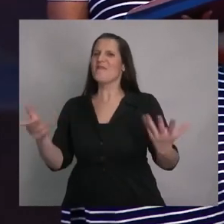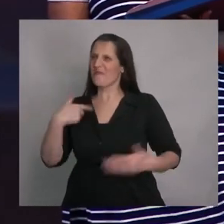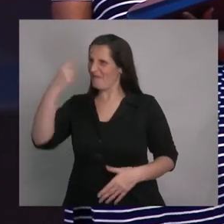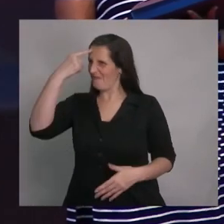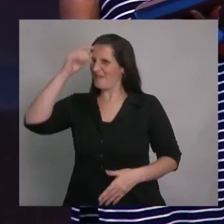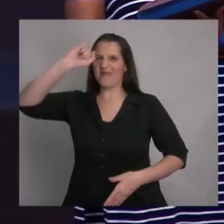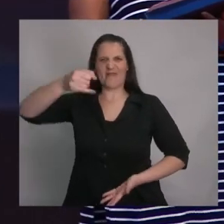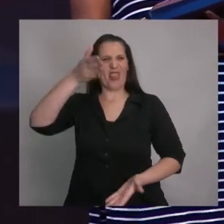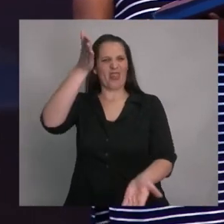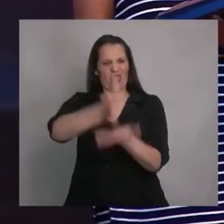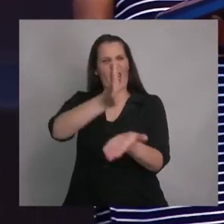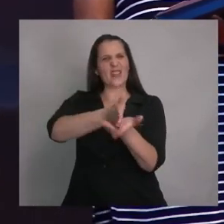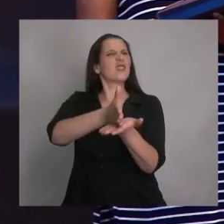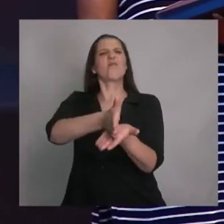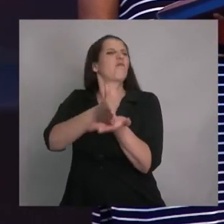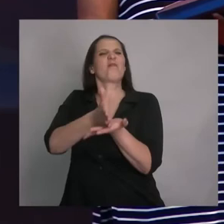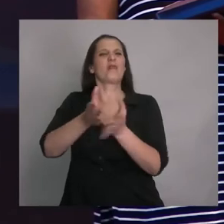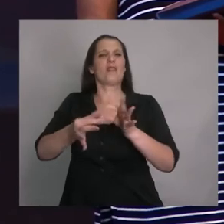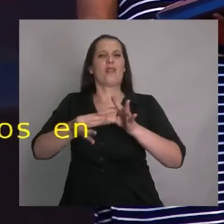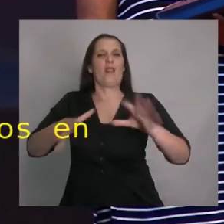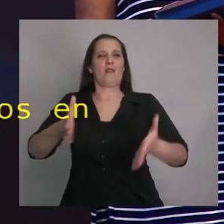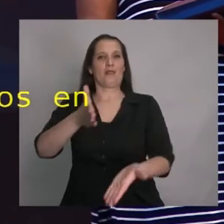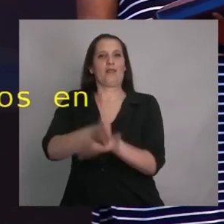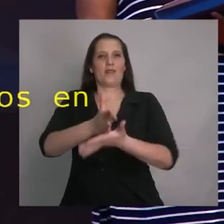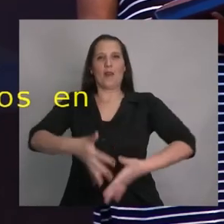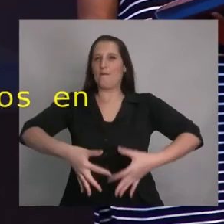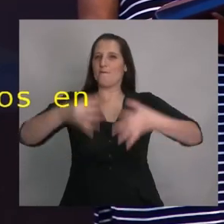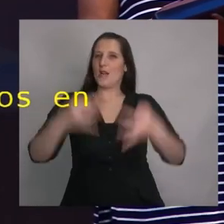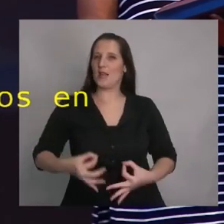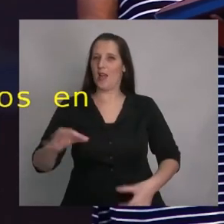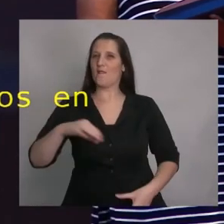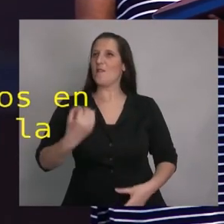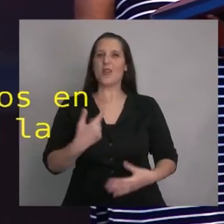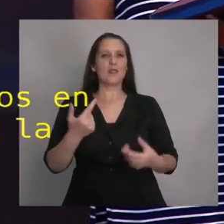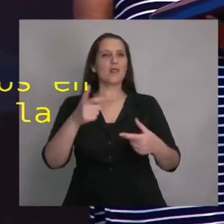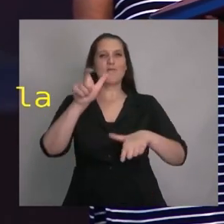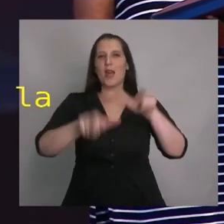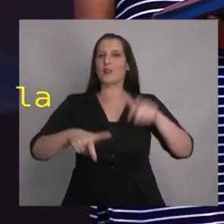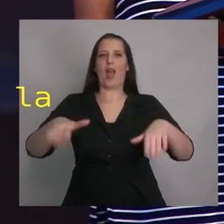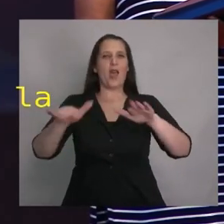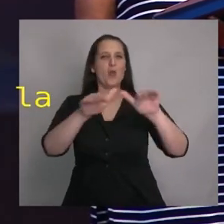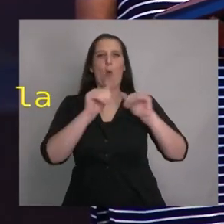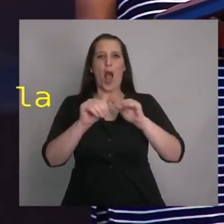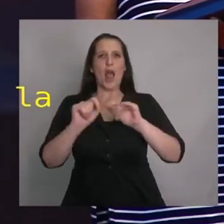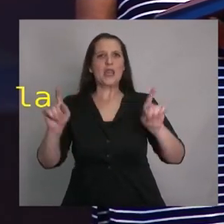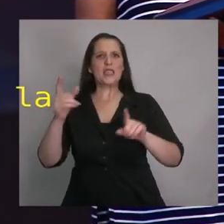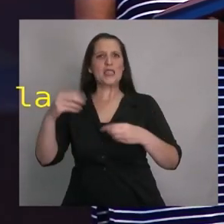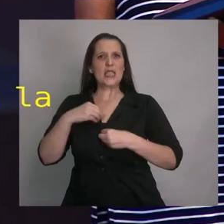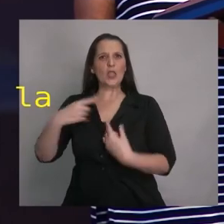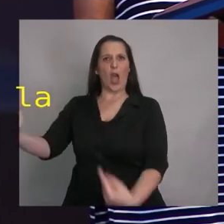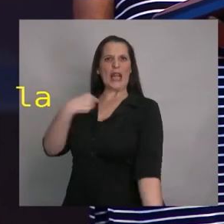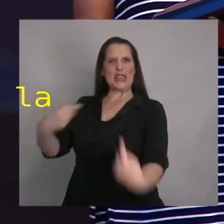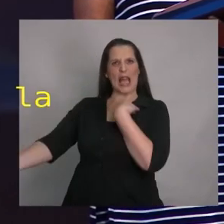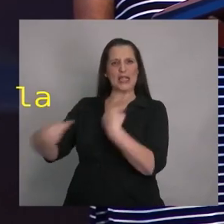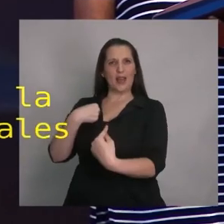dignity the right to livas impulse under attack nosotros estamos bajo